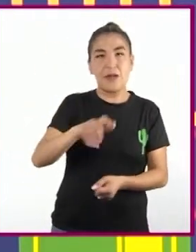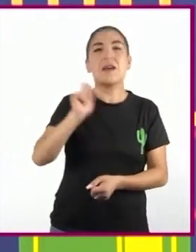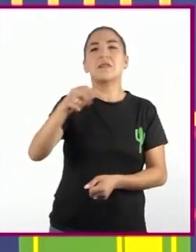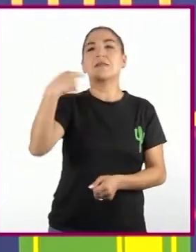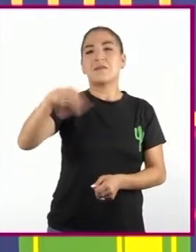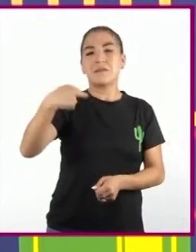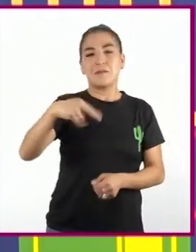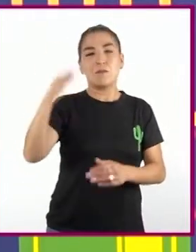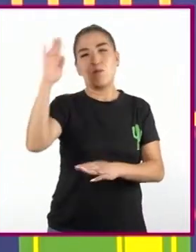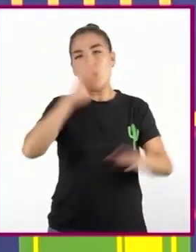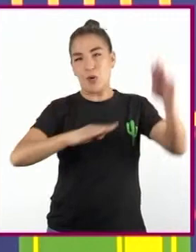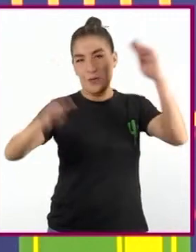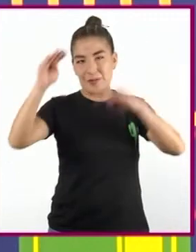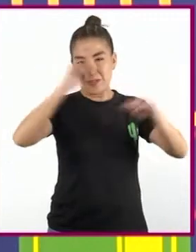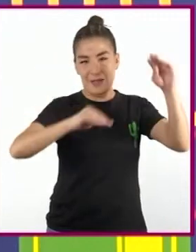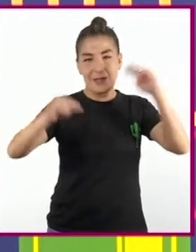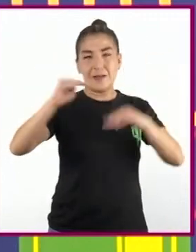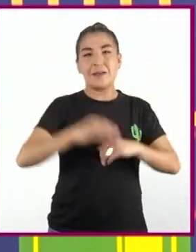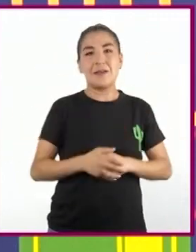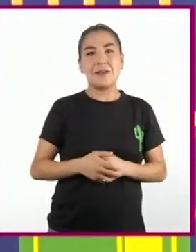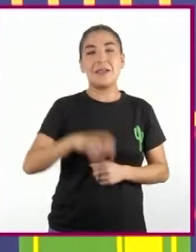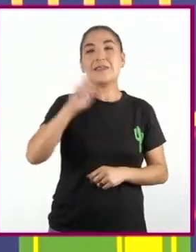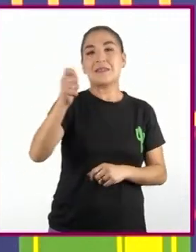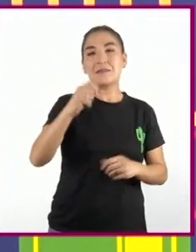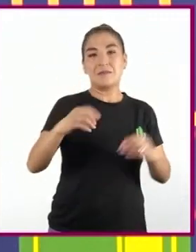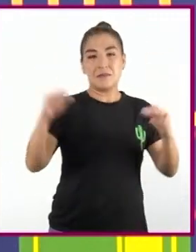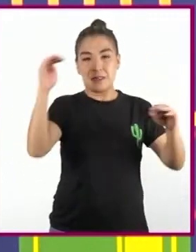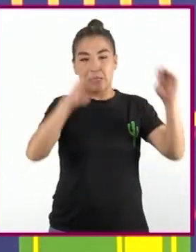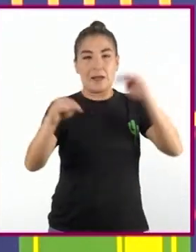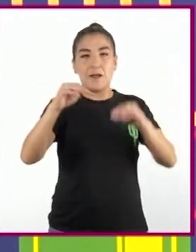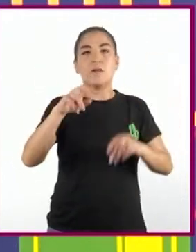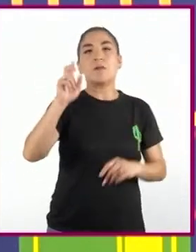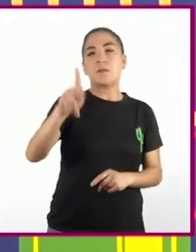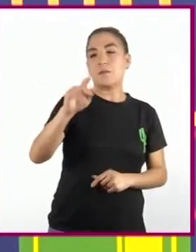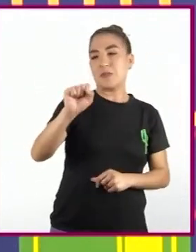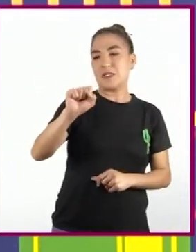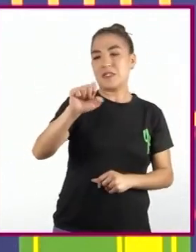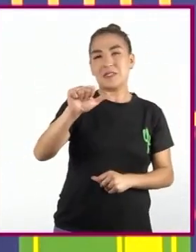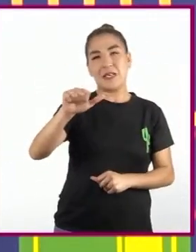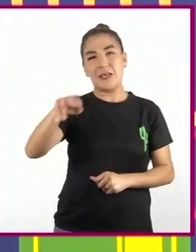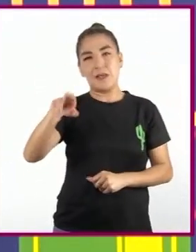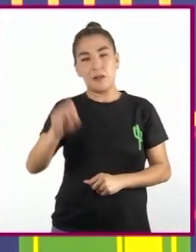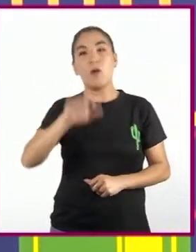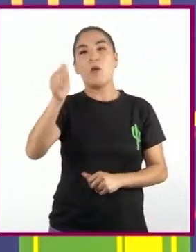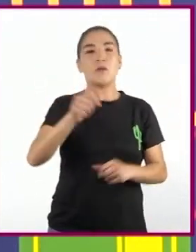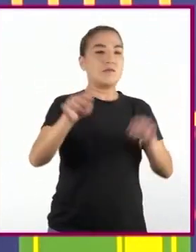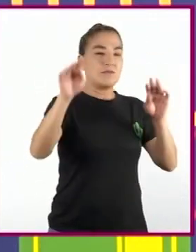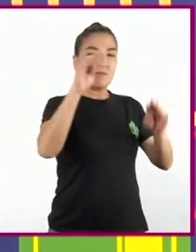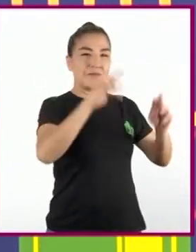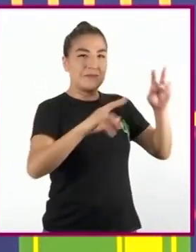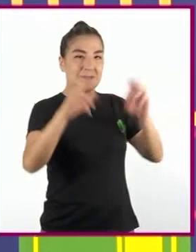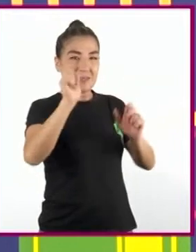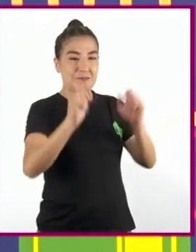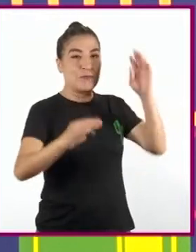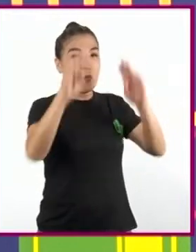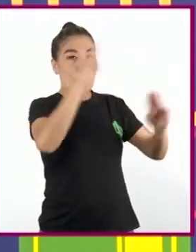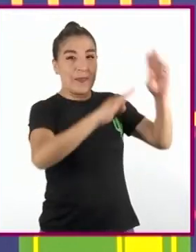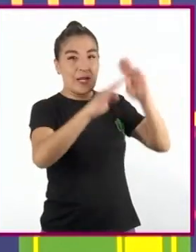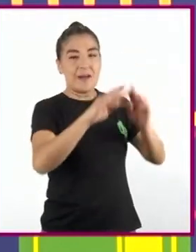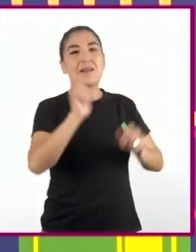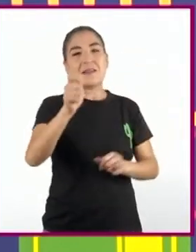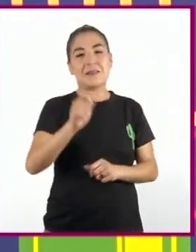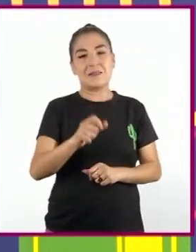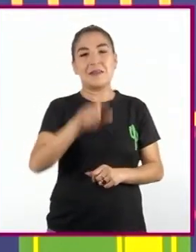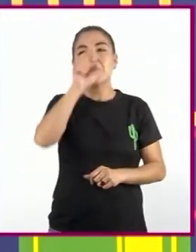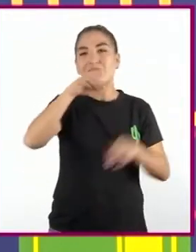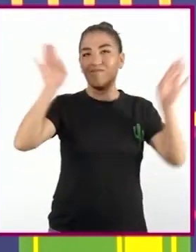dos grandes montañas, el Cerro Pizarro al sureste y el Cerro Las Águilas al poniente inmediato, los